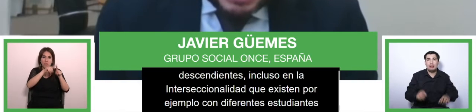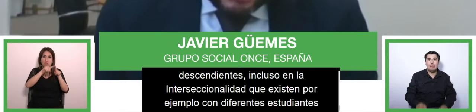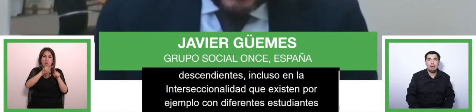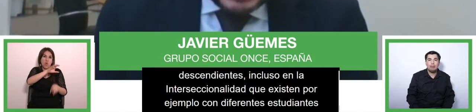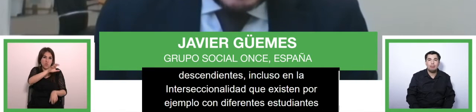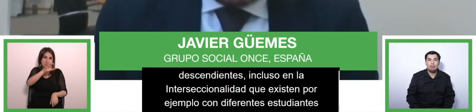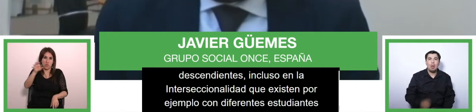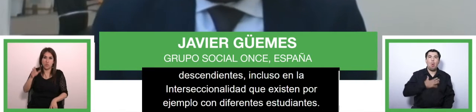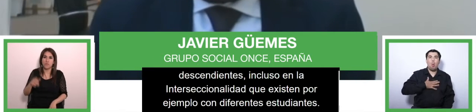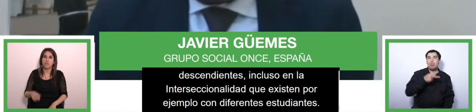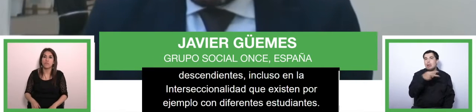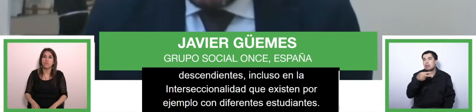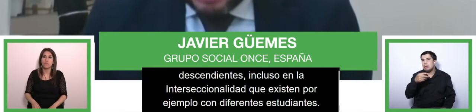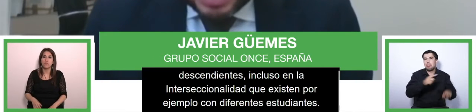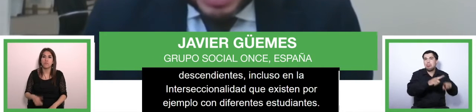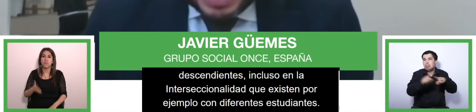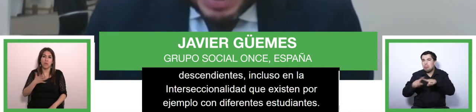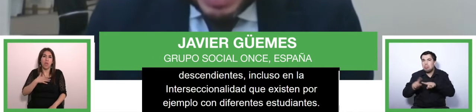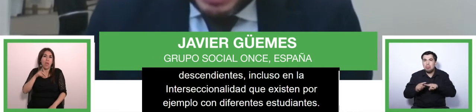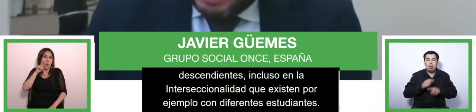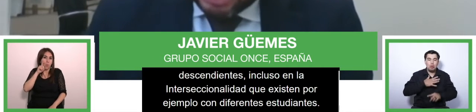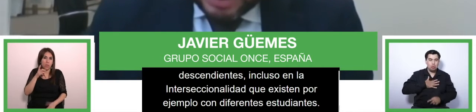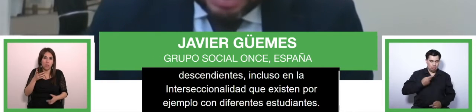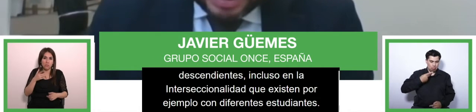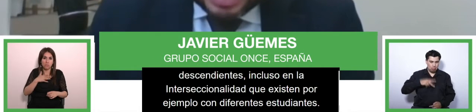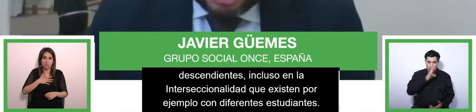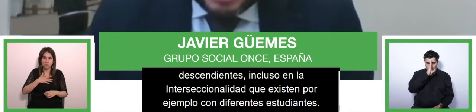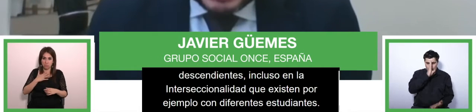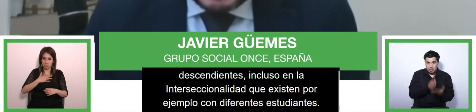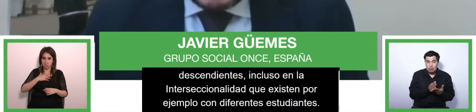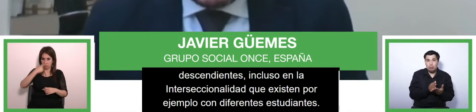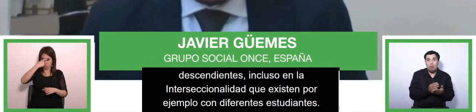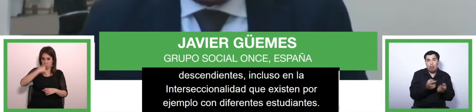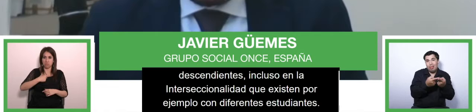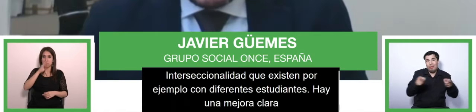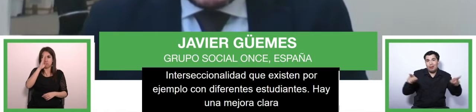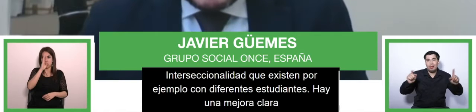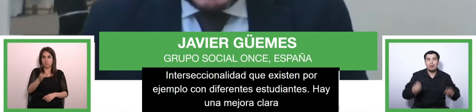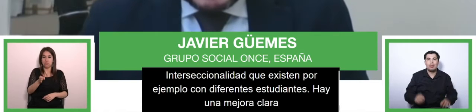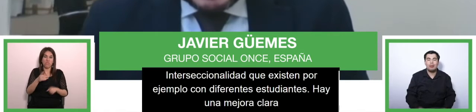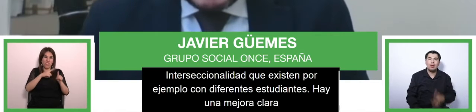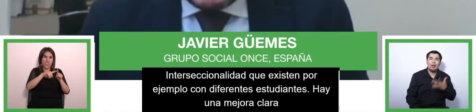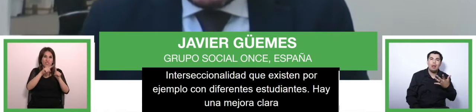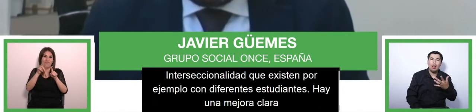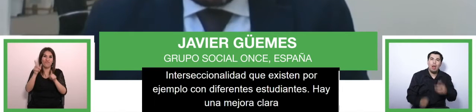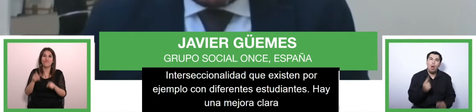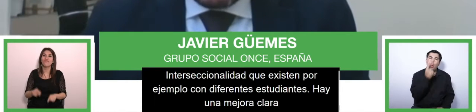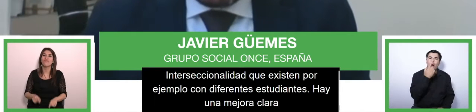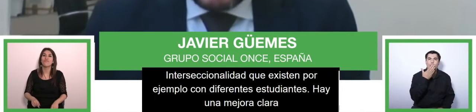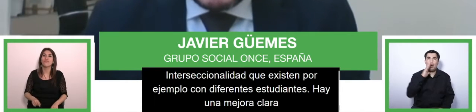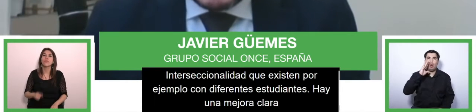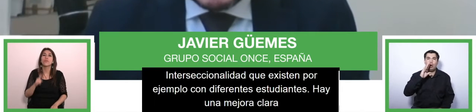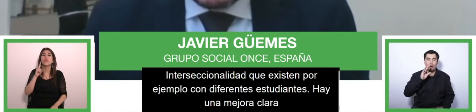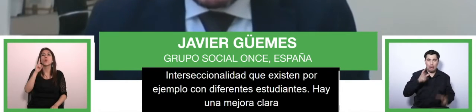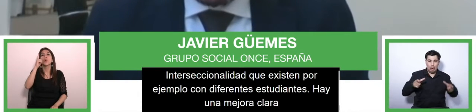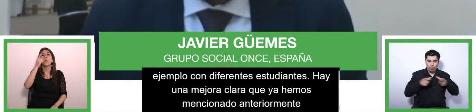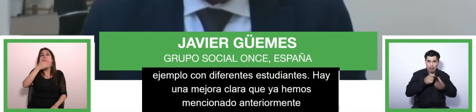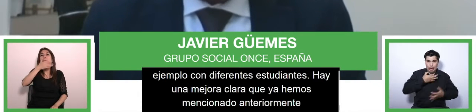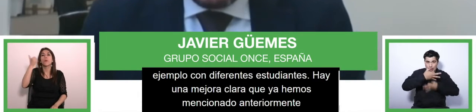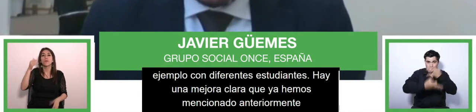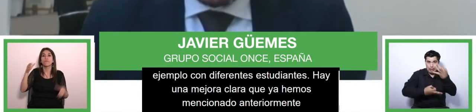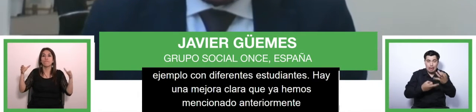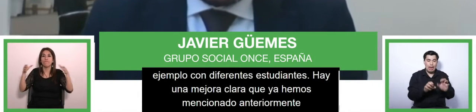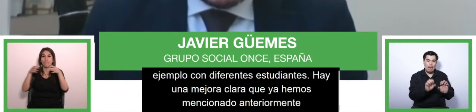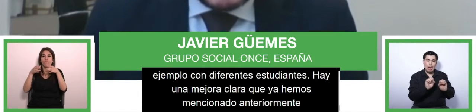Hay una mejora clara que ya hemos mencionado anteriormente que señala el comité, que es el de la formación de docentes,